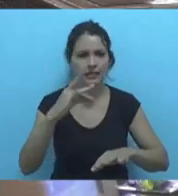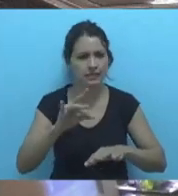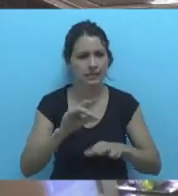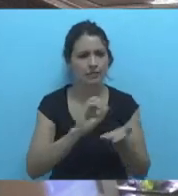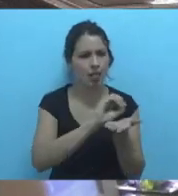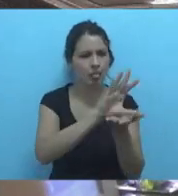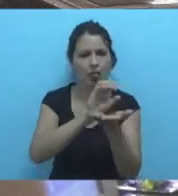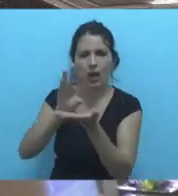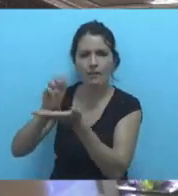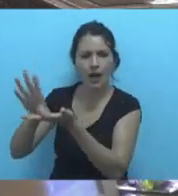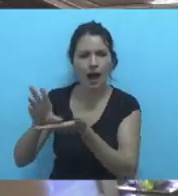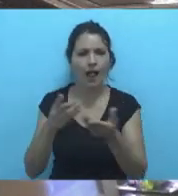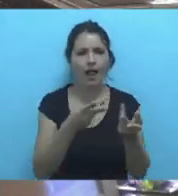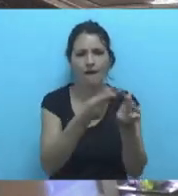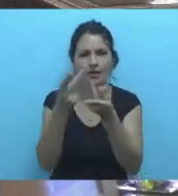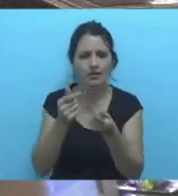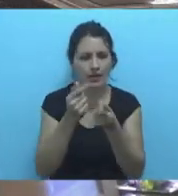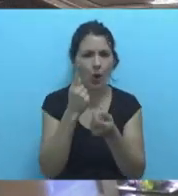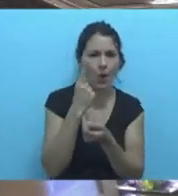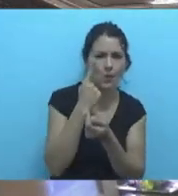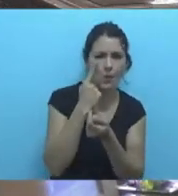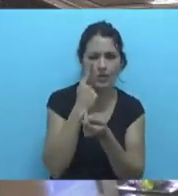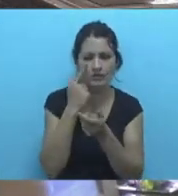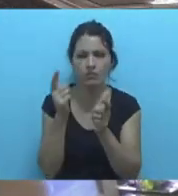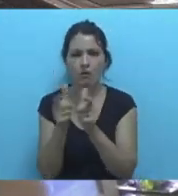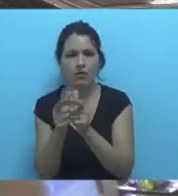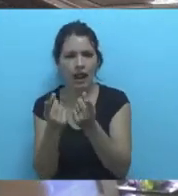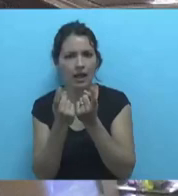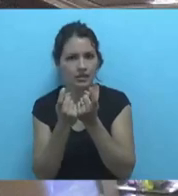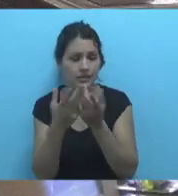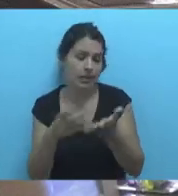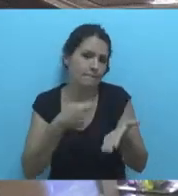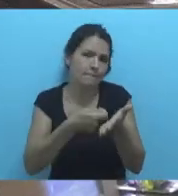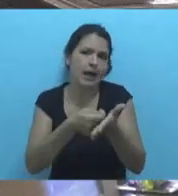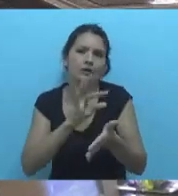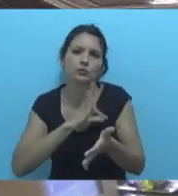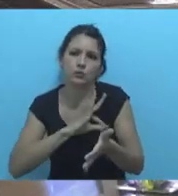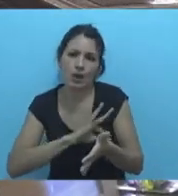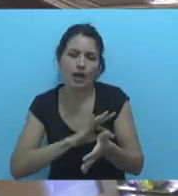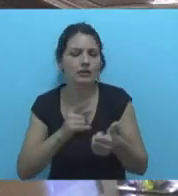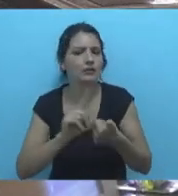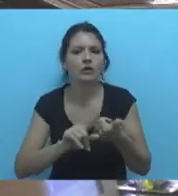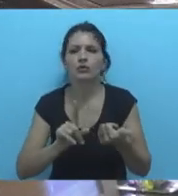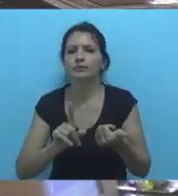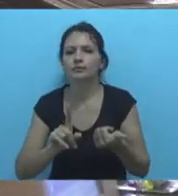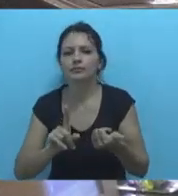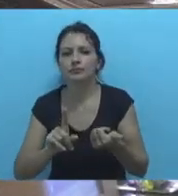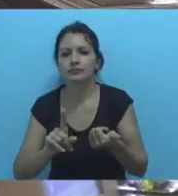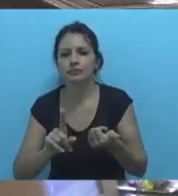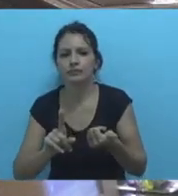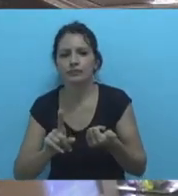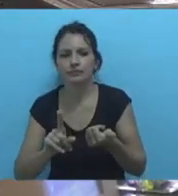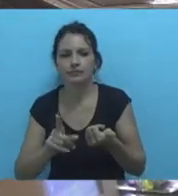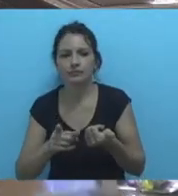de gastos corrientes con las cuales los municipios y comunas debían hacer cargo de sueldos, en